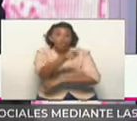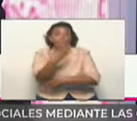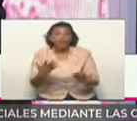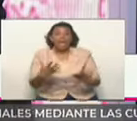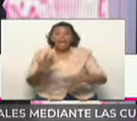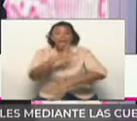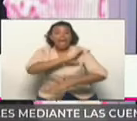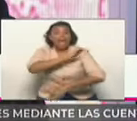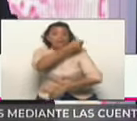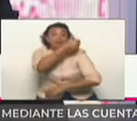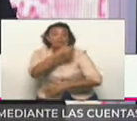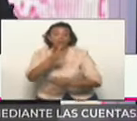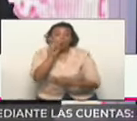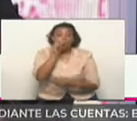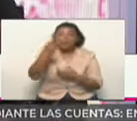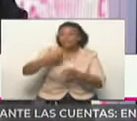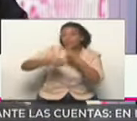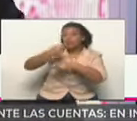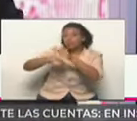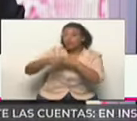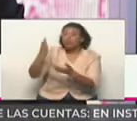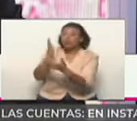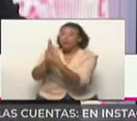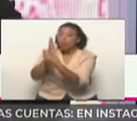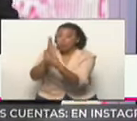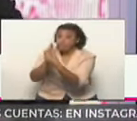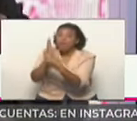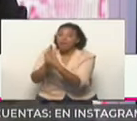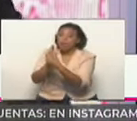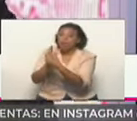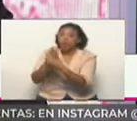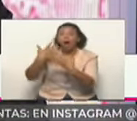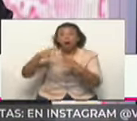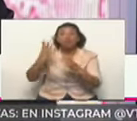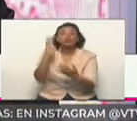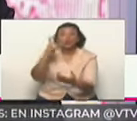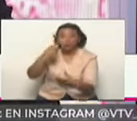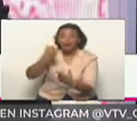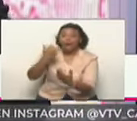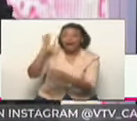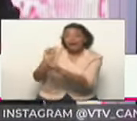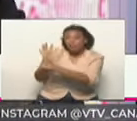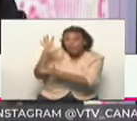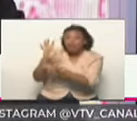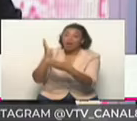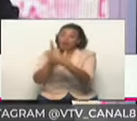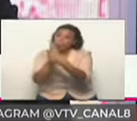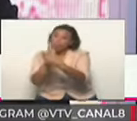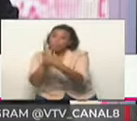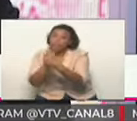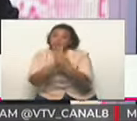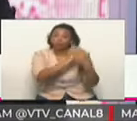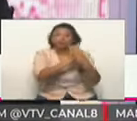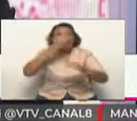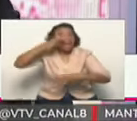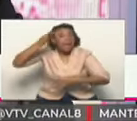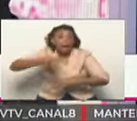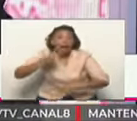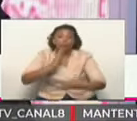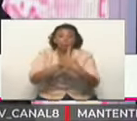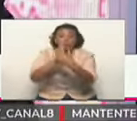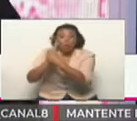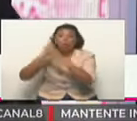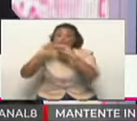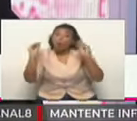jefe de negociación de los documentos, tú sabes que en las cumbres hay documentos, de los documentos y de todos